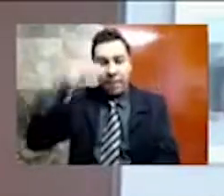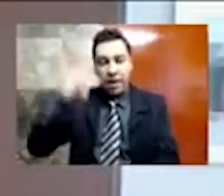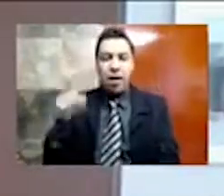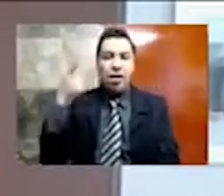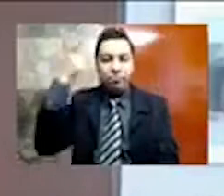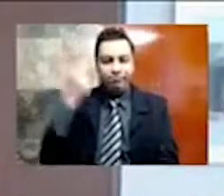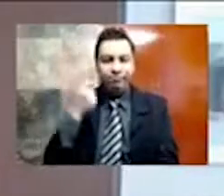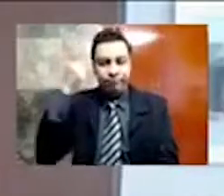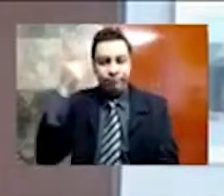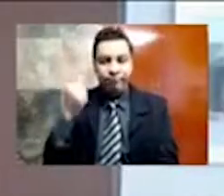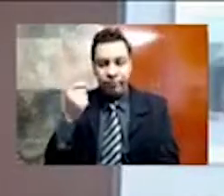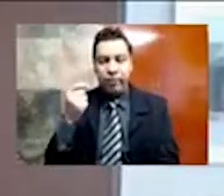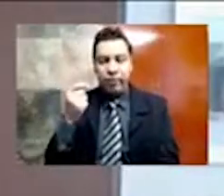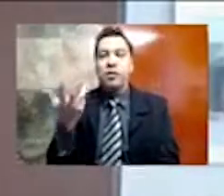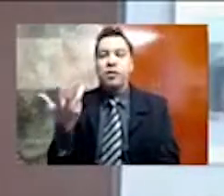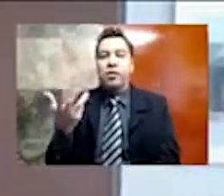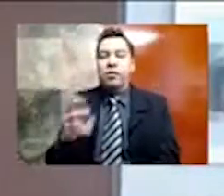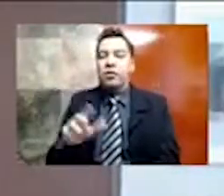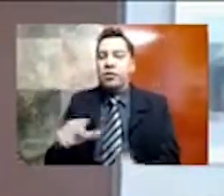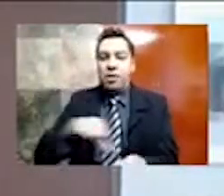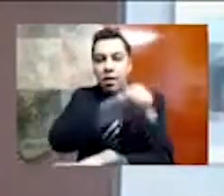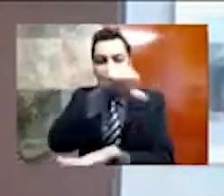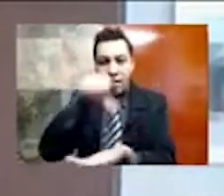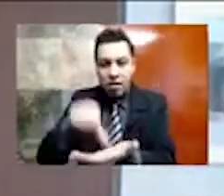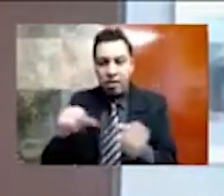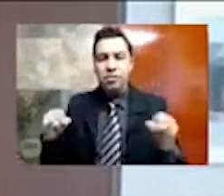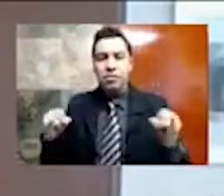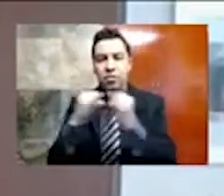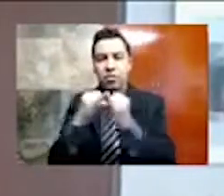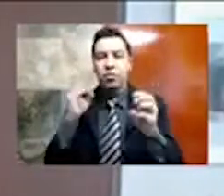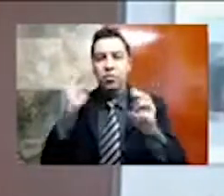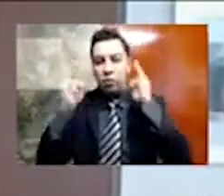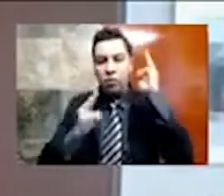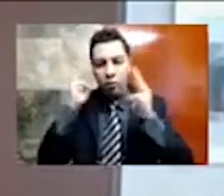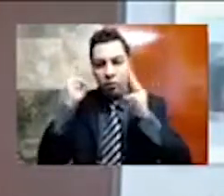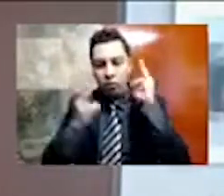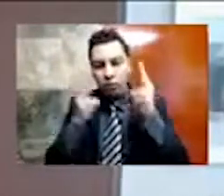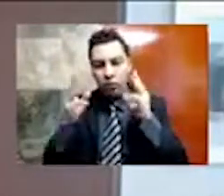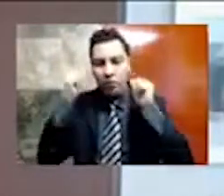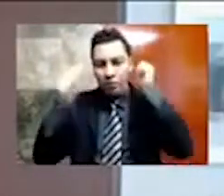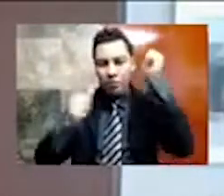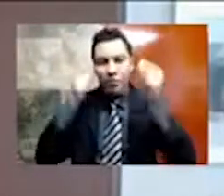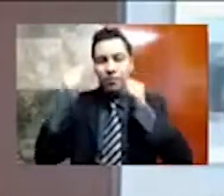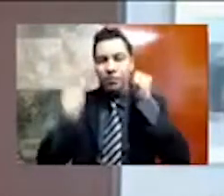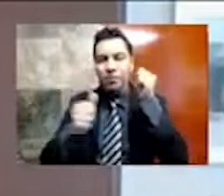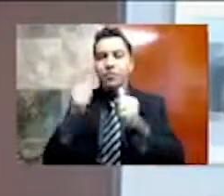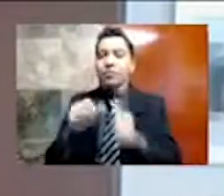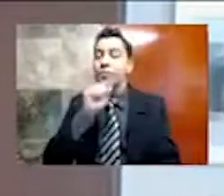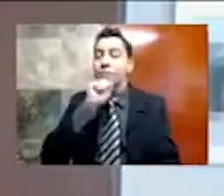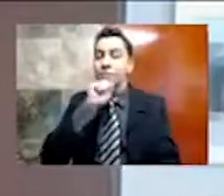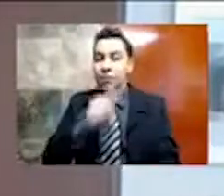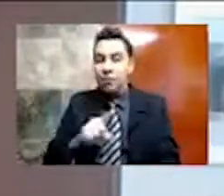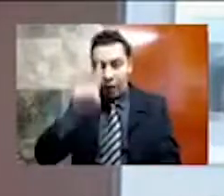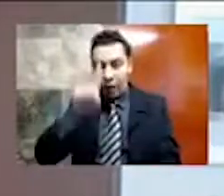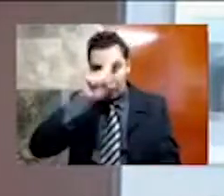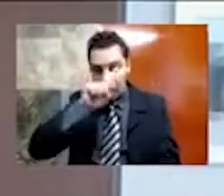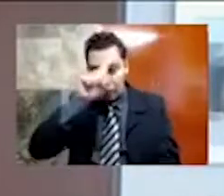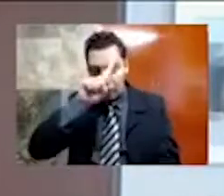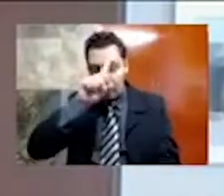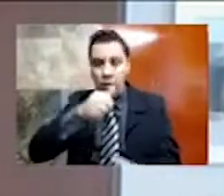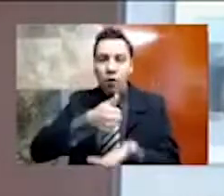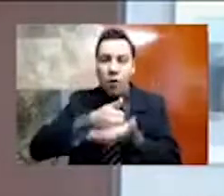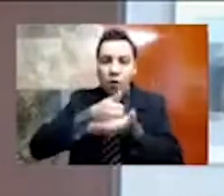de Antropología e Historia, asesor cultural de la Universidad Popular Autónoma de Puebla, coordinador de la sección